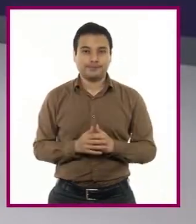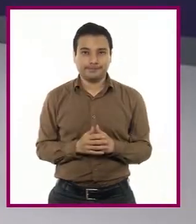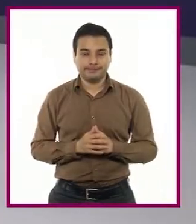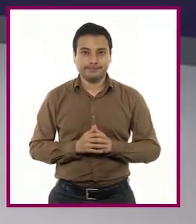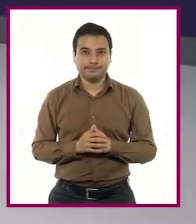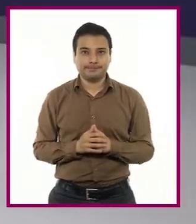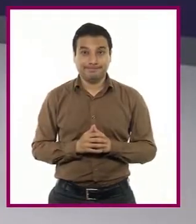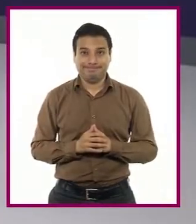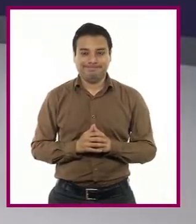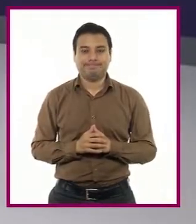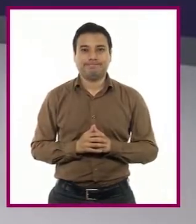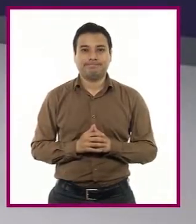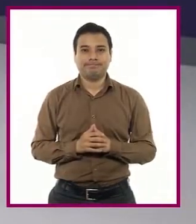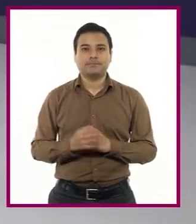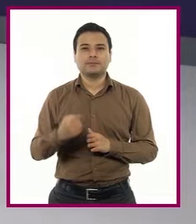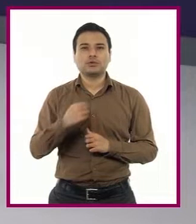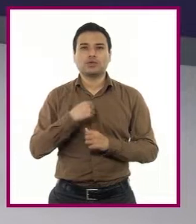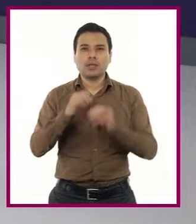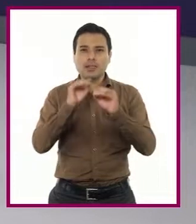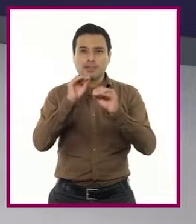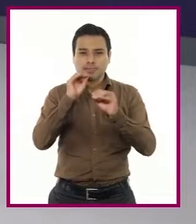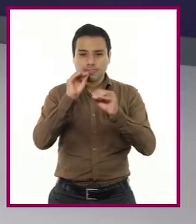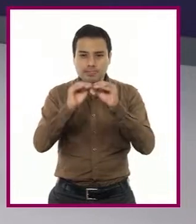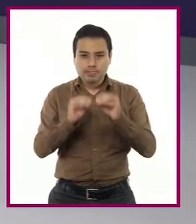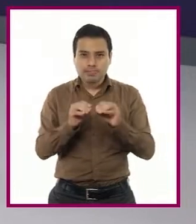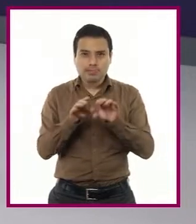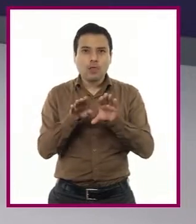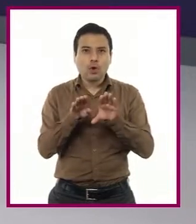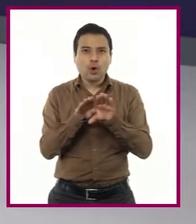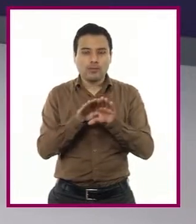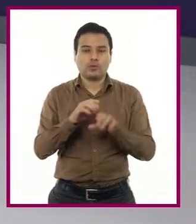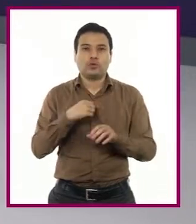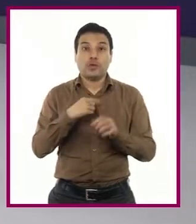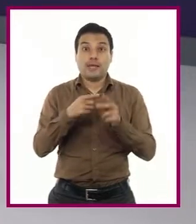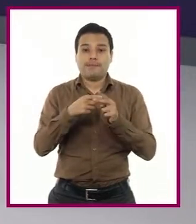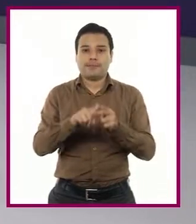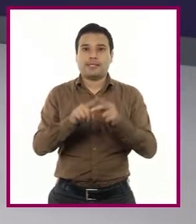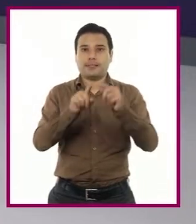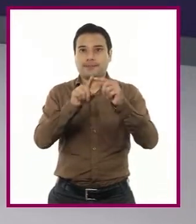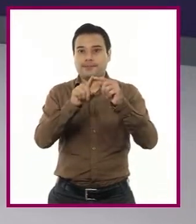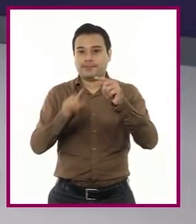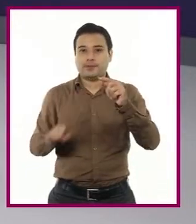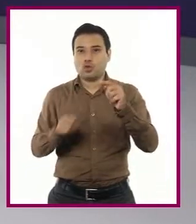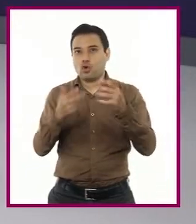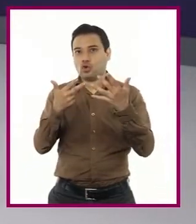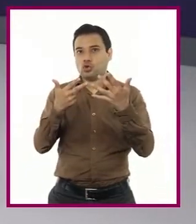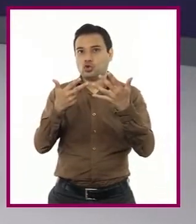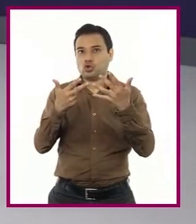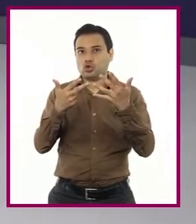en mi caso, comencé la construcción utilizando el lado de 8 centímetros para obtener la siguiente figura.